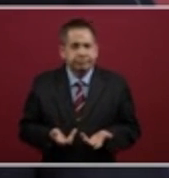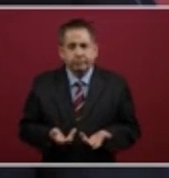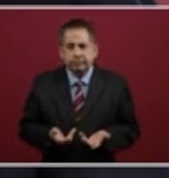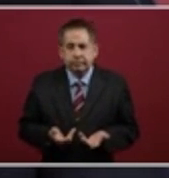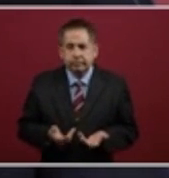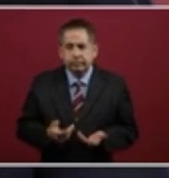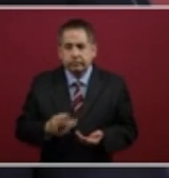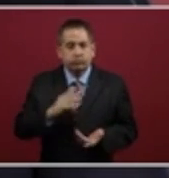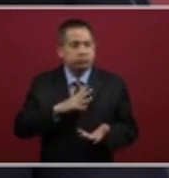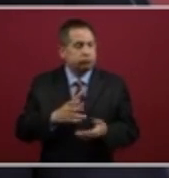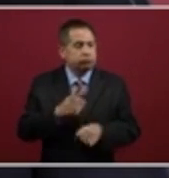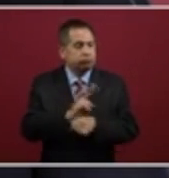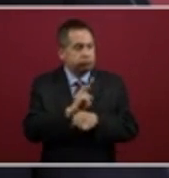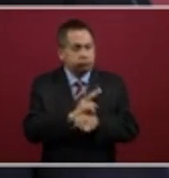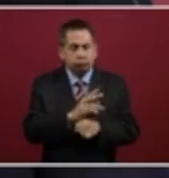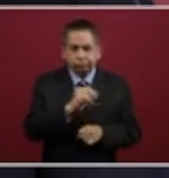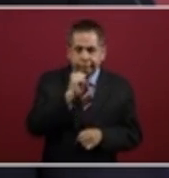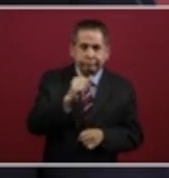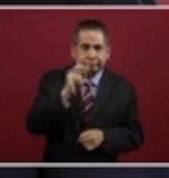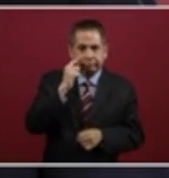y no había democracia,